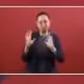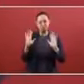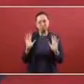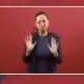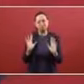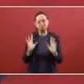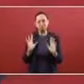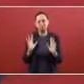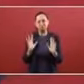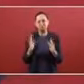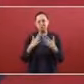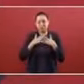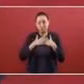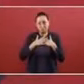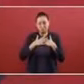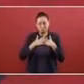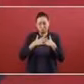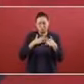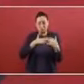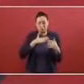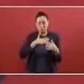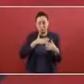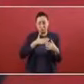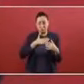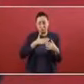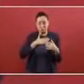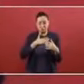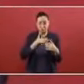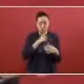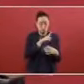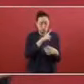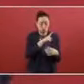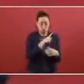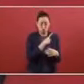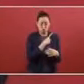Ya no nos pertenecemos. Ya